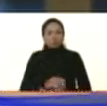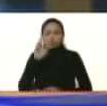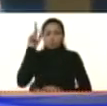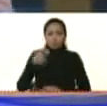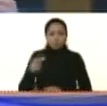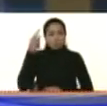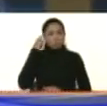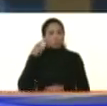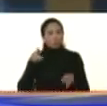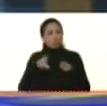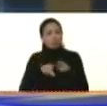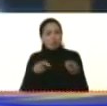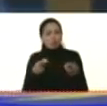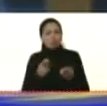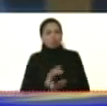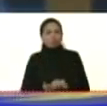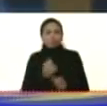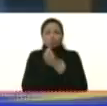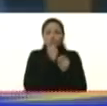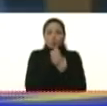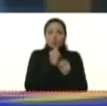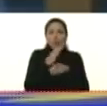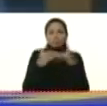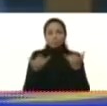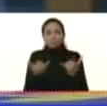esto es un trabajo